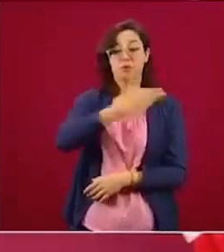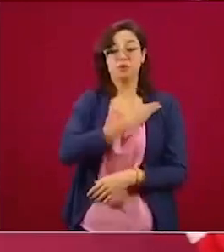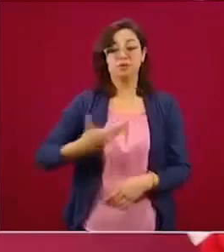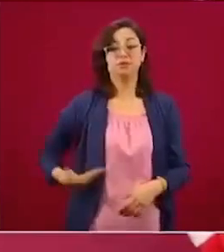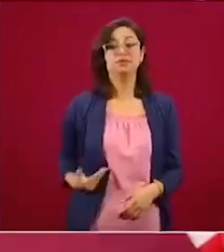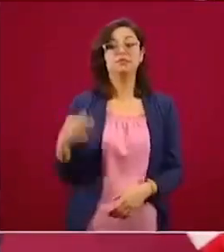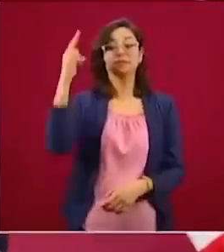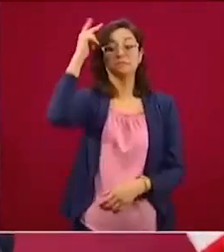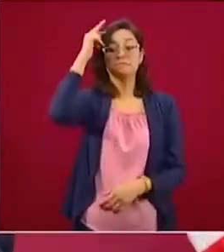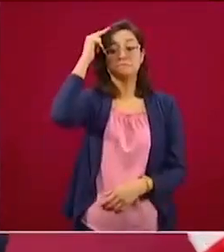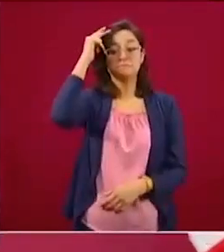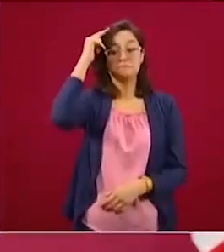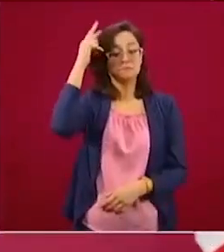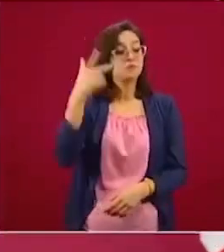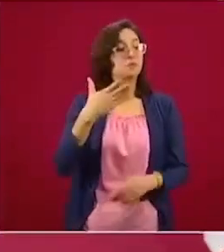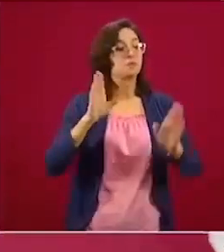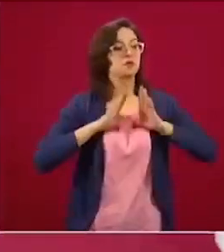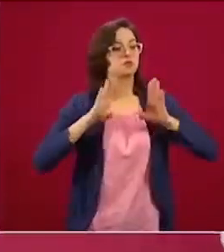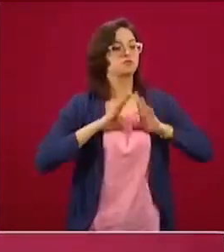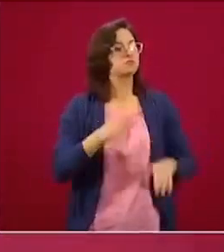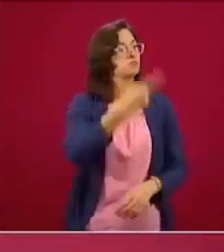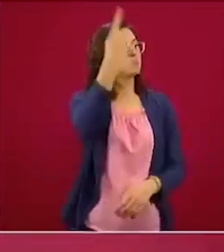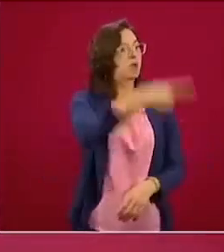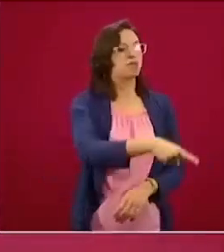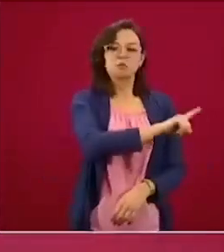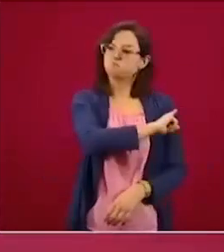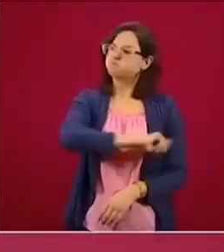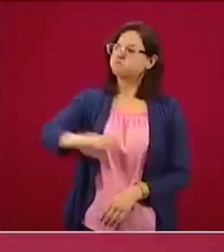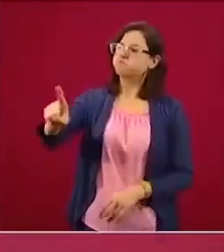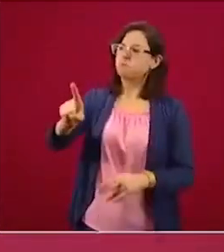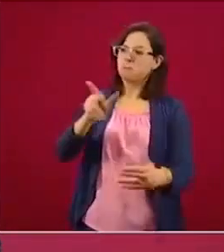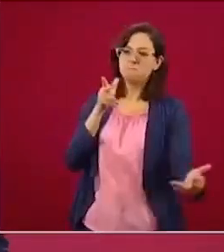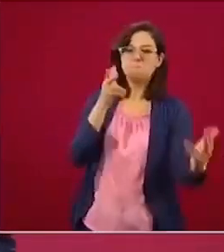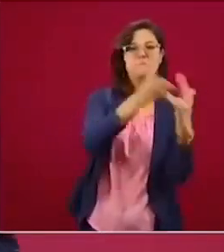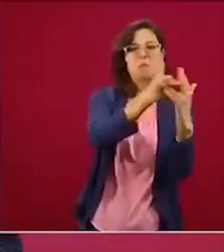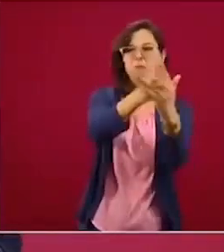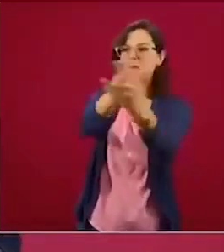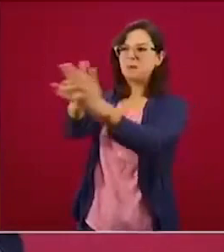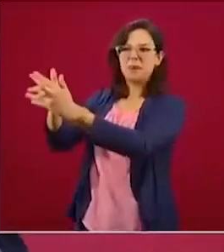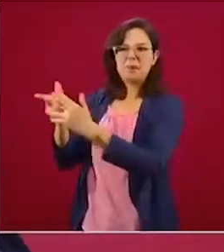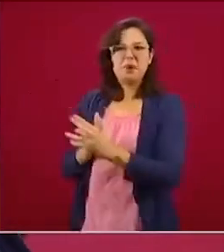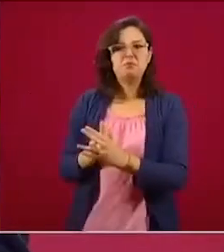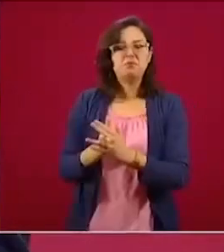de mátalos en caliente pues entonces